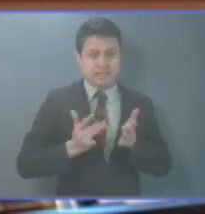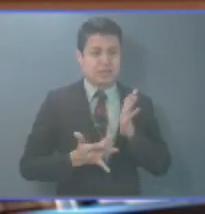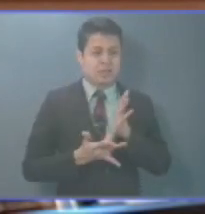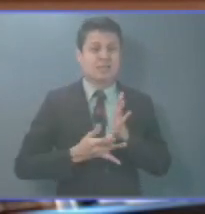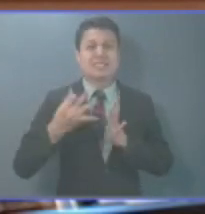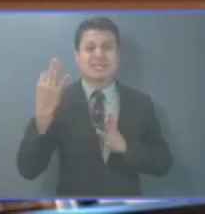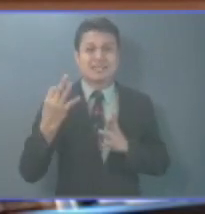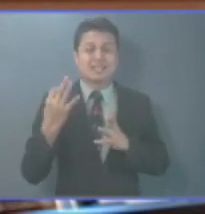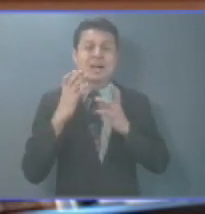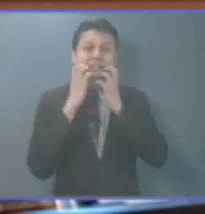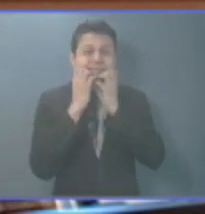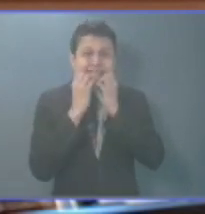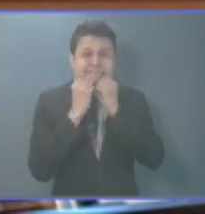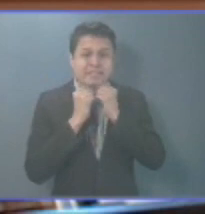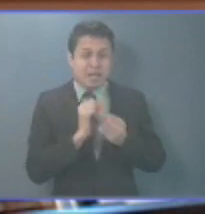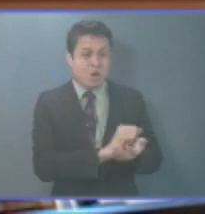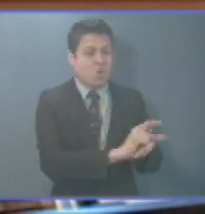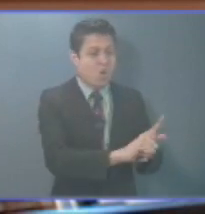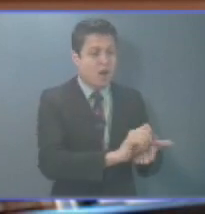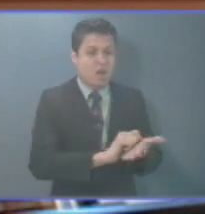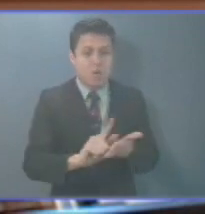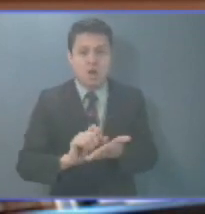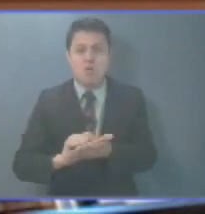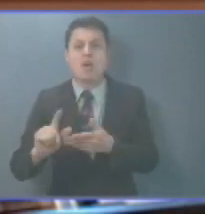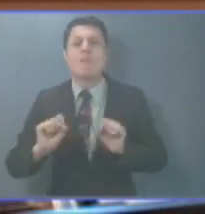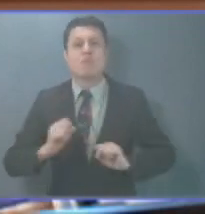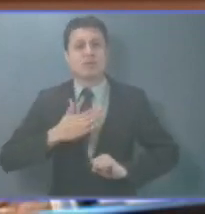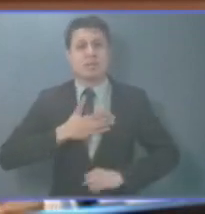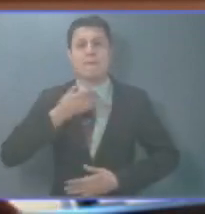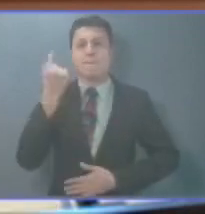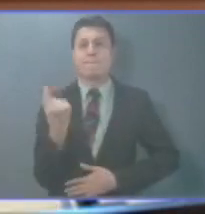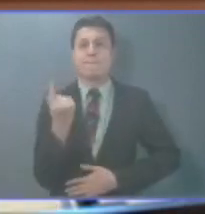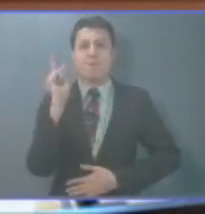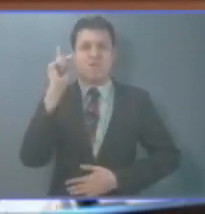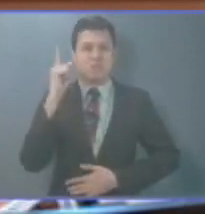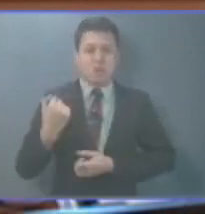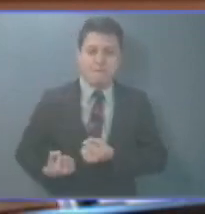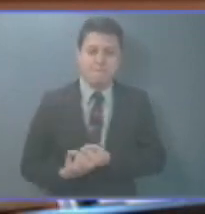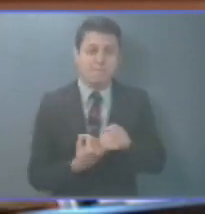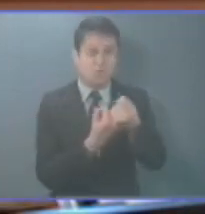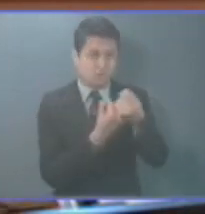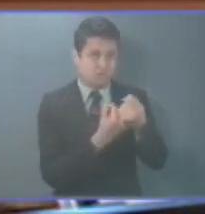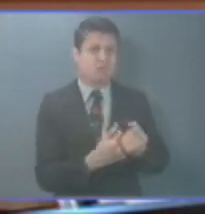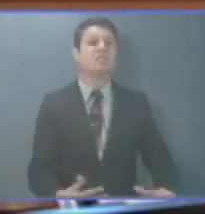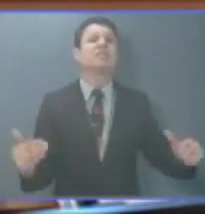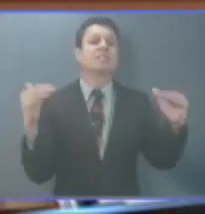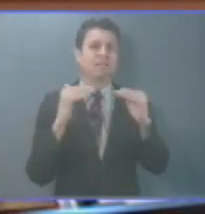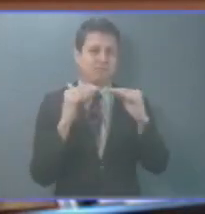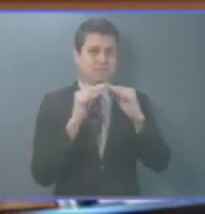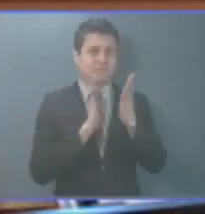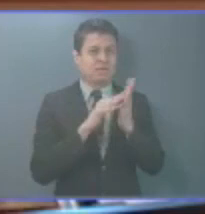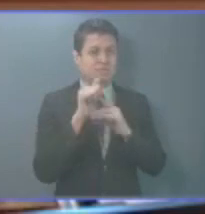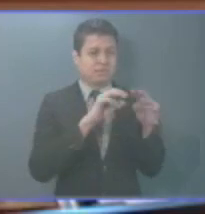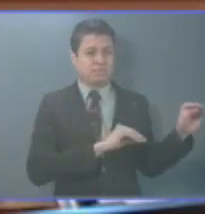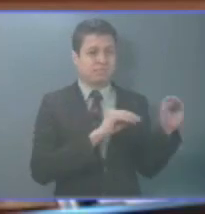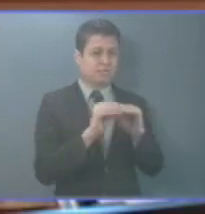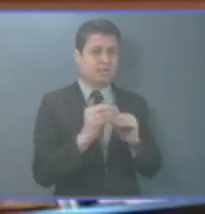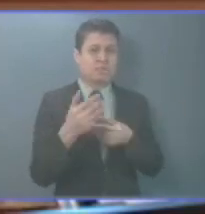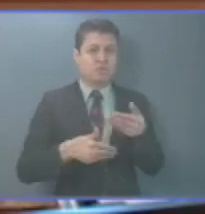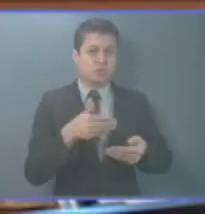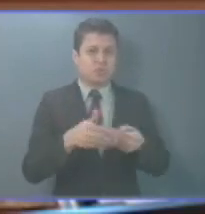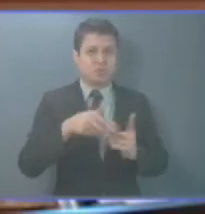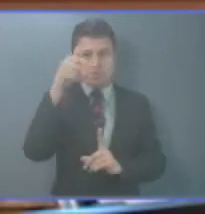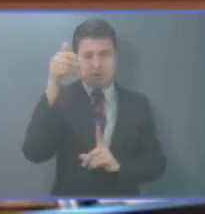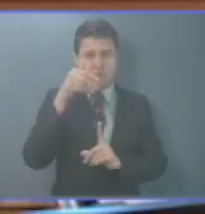que los centros educativos cuenten con los docentes de apoyo a la inclusión requeridos, así como la implementación de procesos de formación